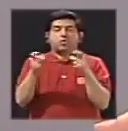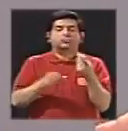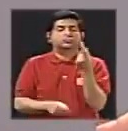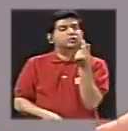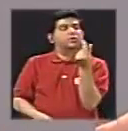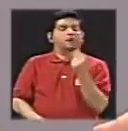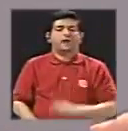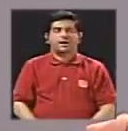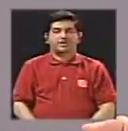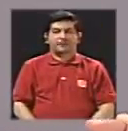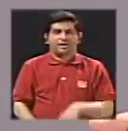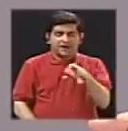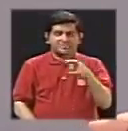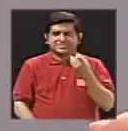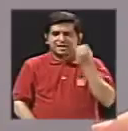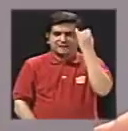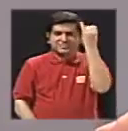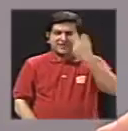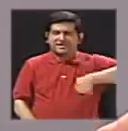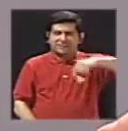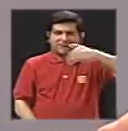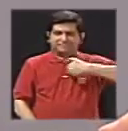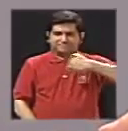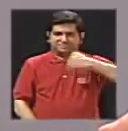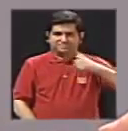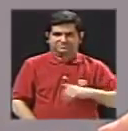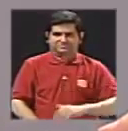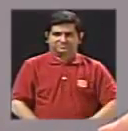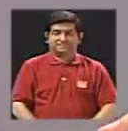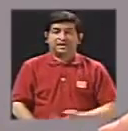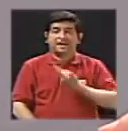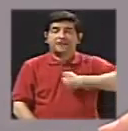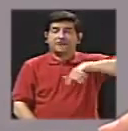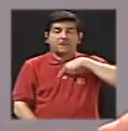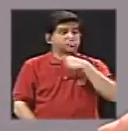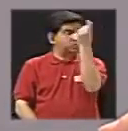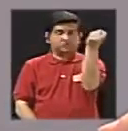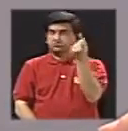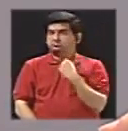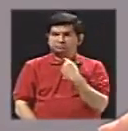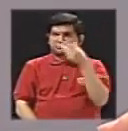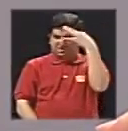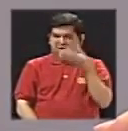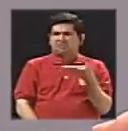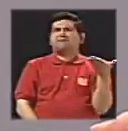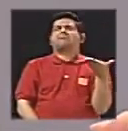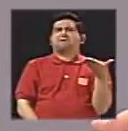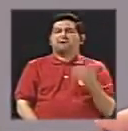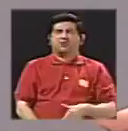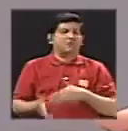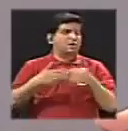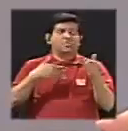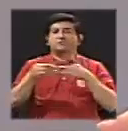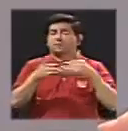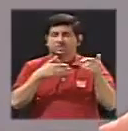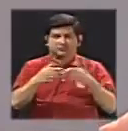recursos. Esa es nuestra apreciación. Y a nosotros no nos han preguntado qué nos parece. Uh-huh. De cualquier